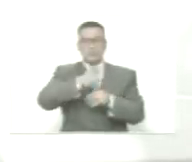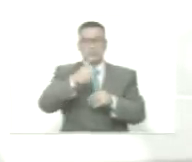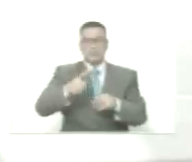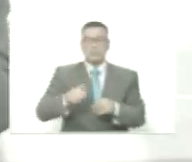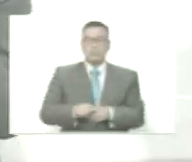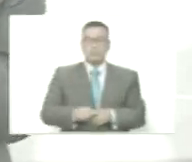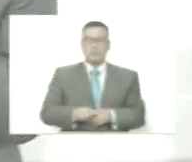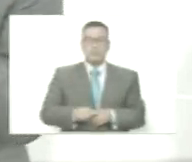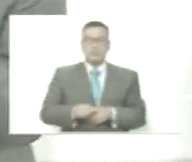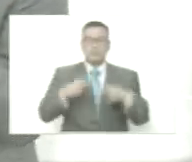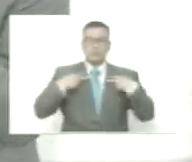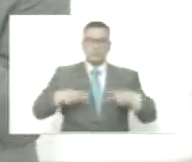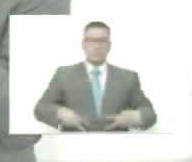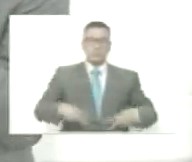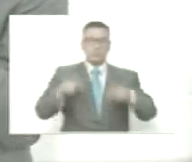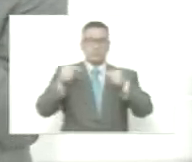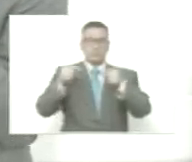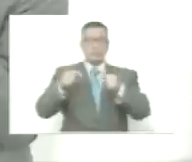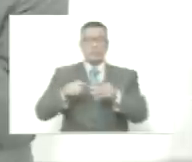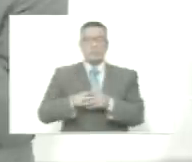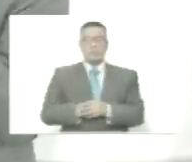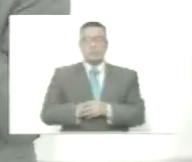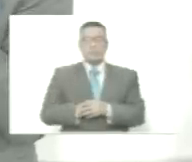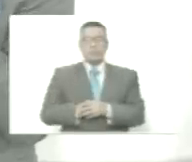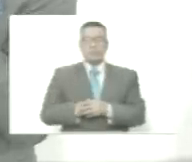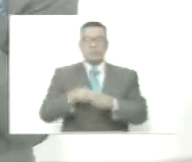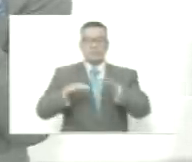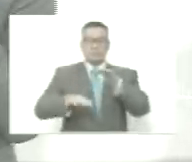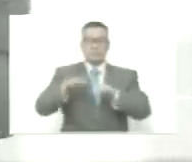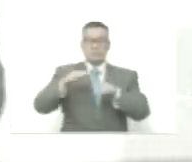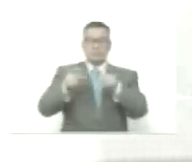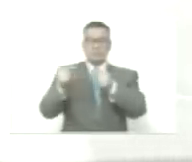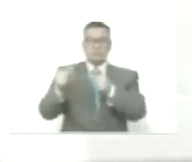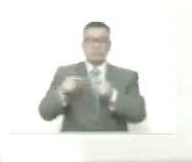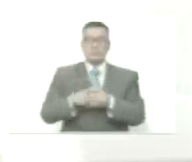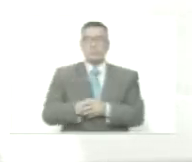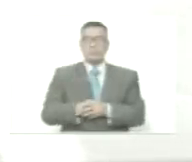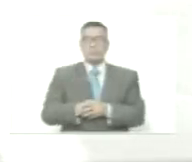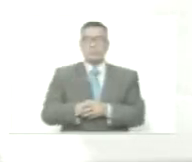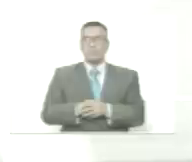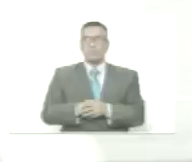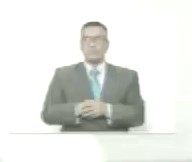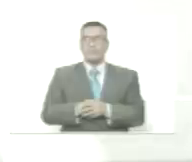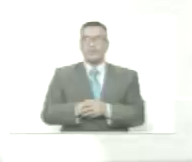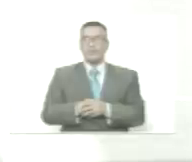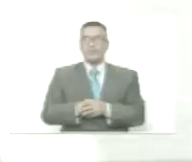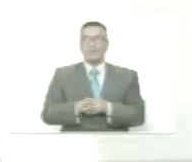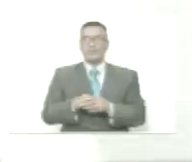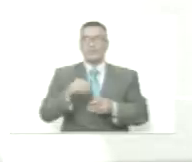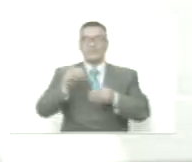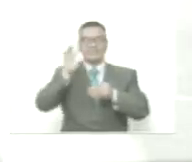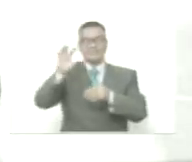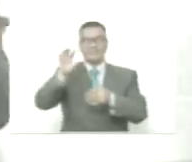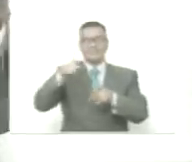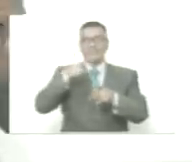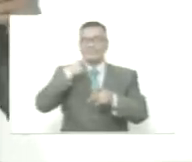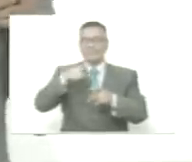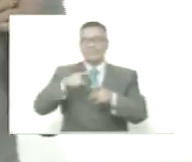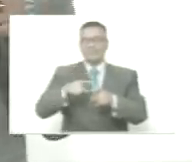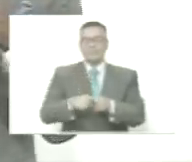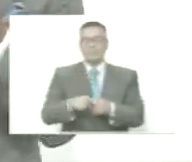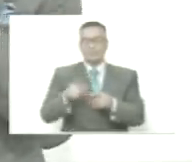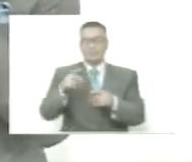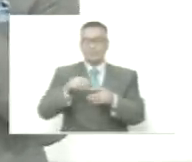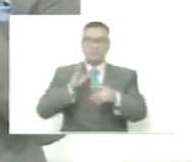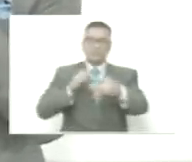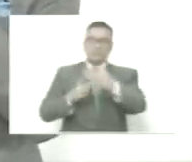su vida económica, de su estabilidad financiera, un país al que se le cercenaron sus